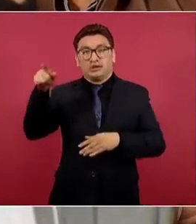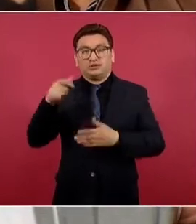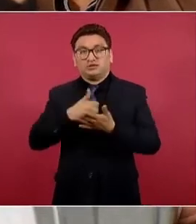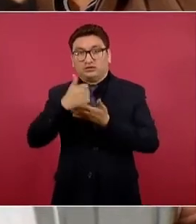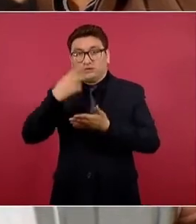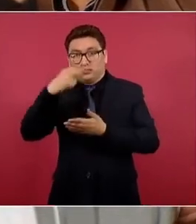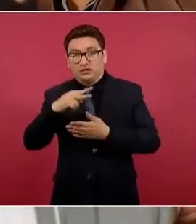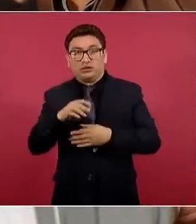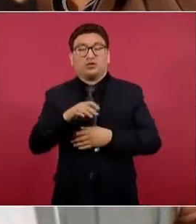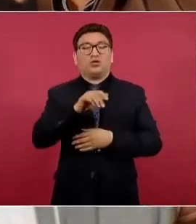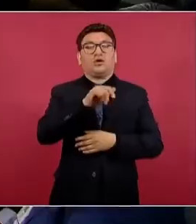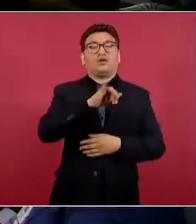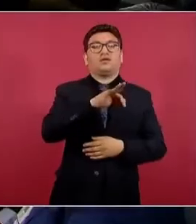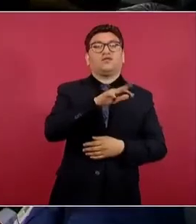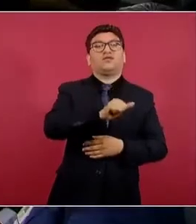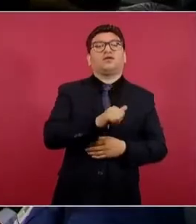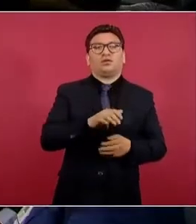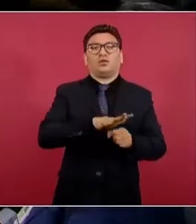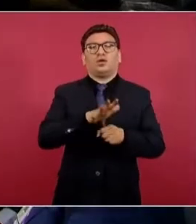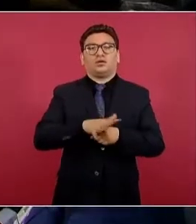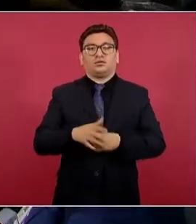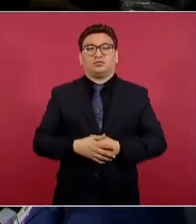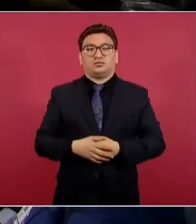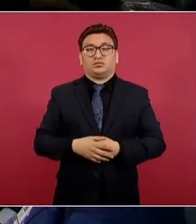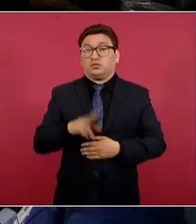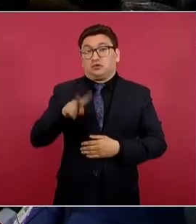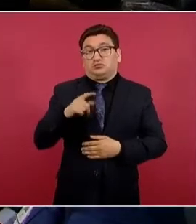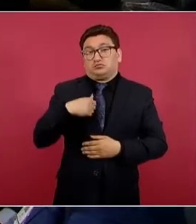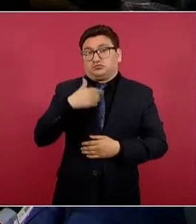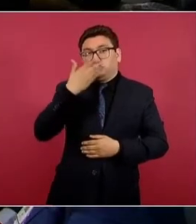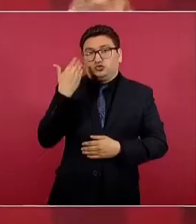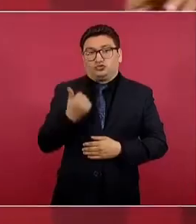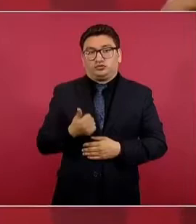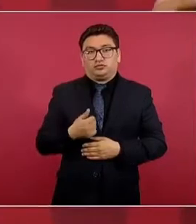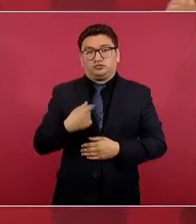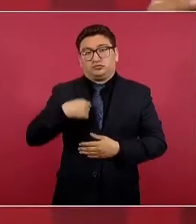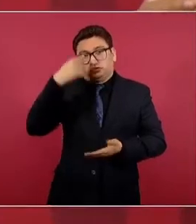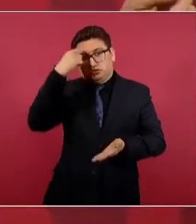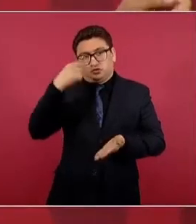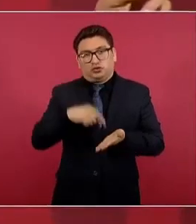Ángeles? Pues no te puedo contestar, yo creo que es por el